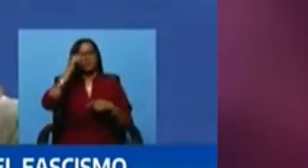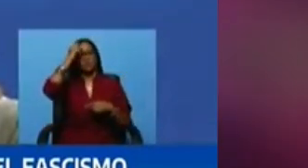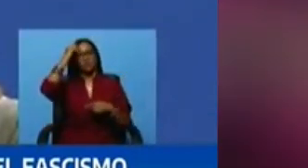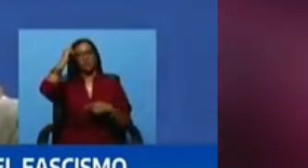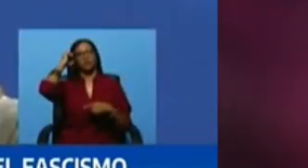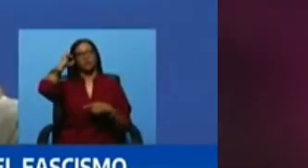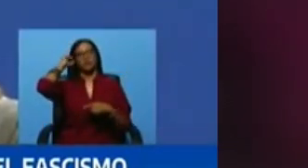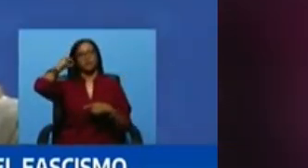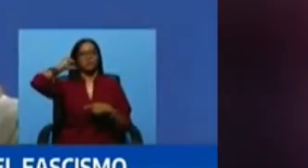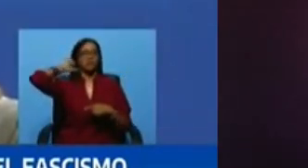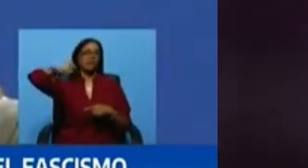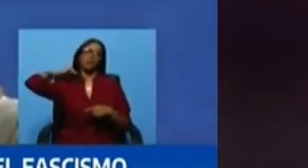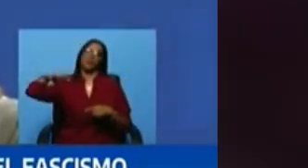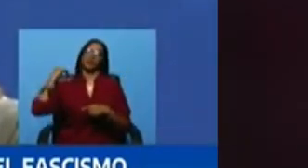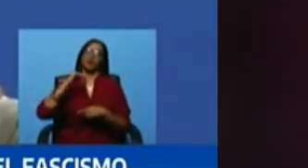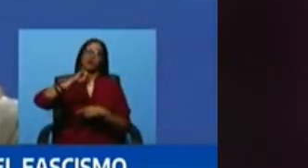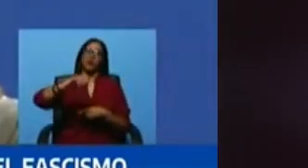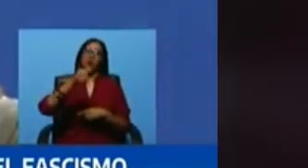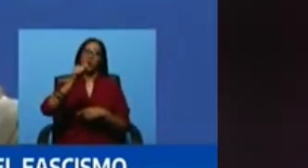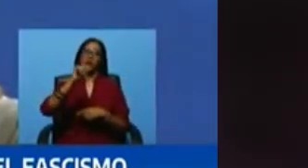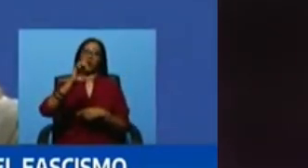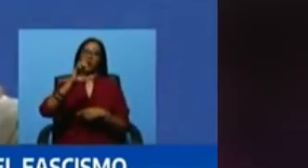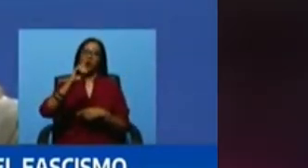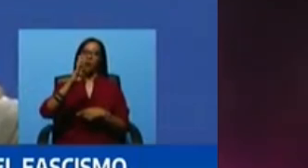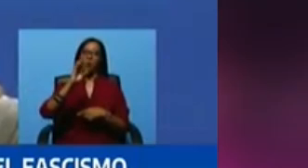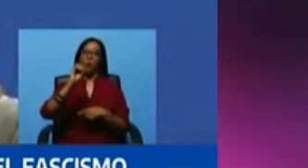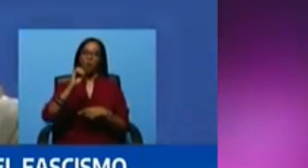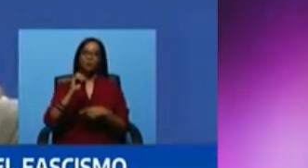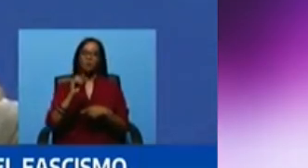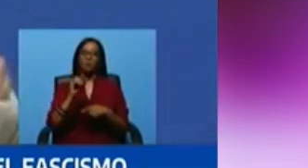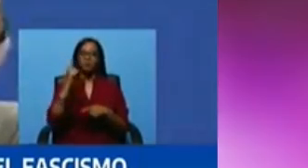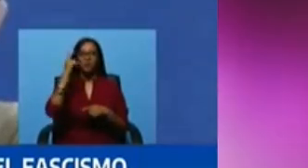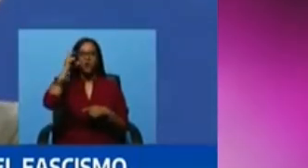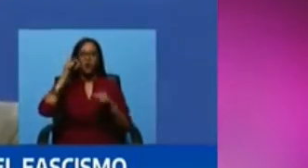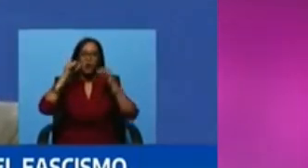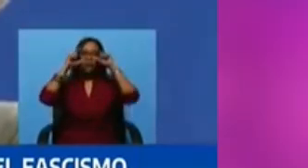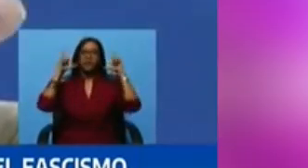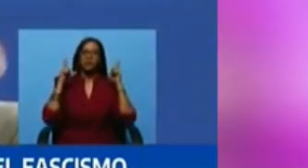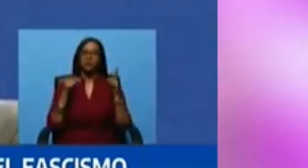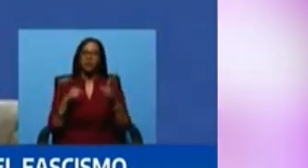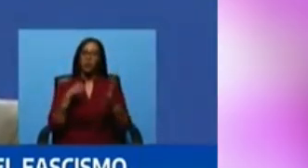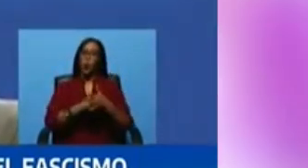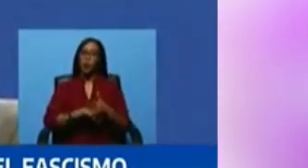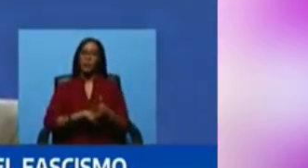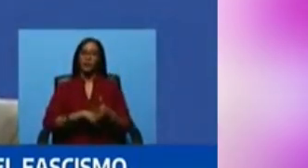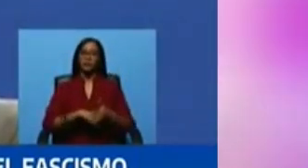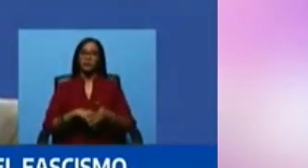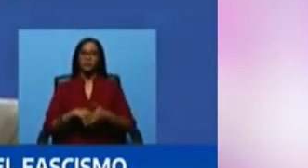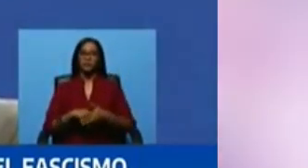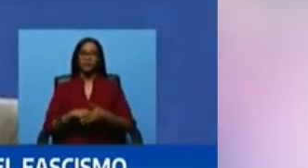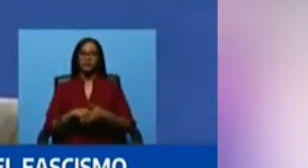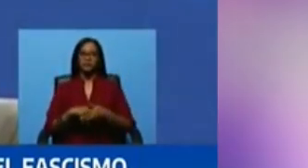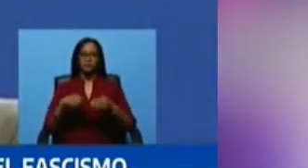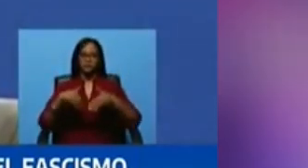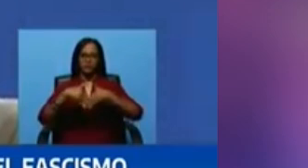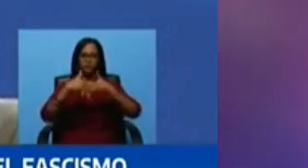Jacobo Arbenz un día amaneció de golpe, como la película de Carlos Azpurua. Amaneció de